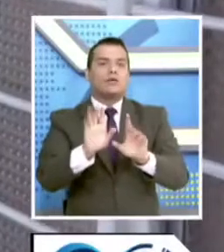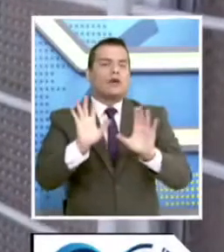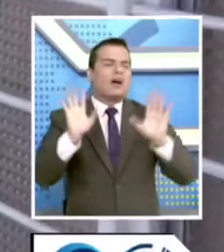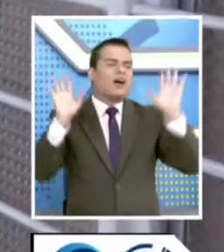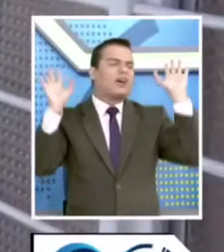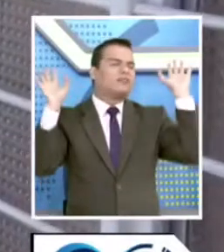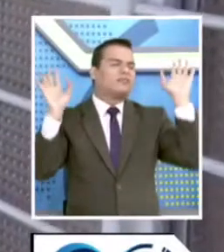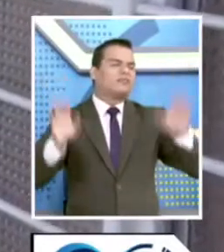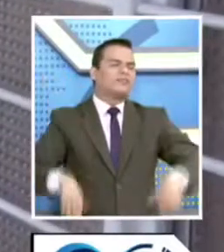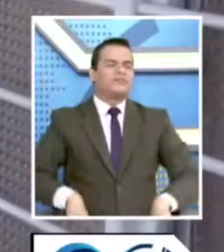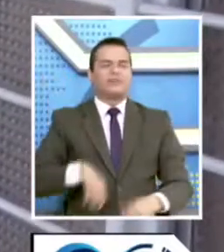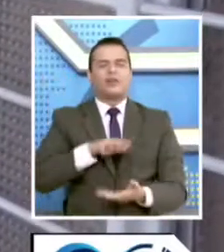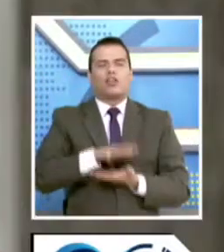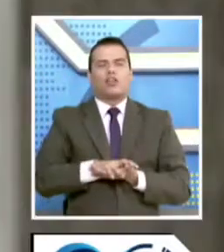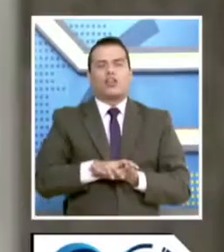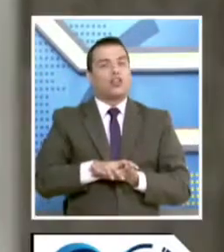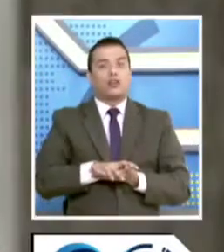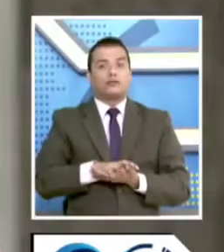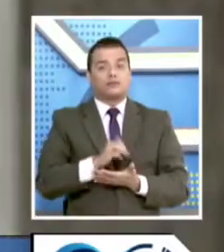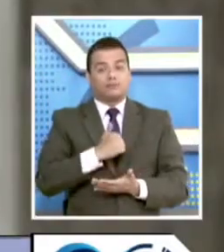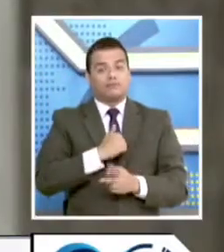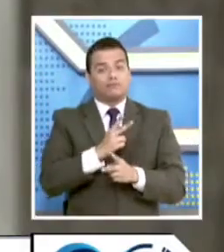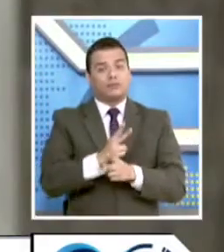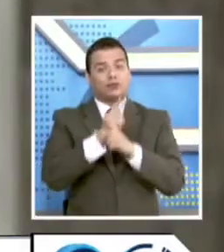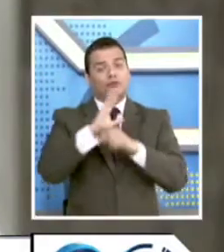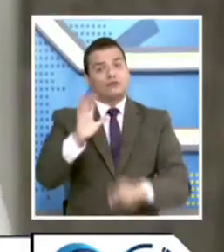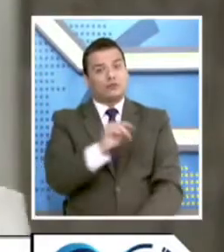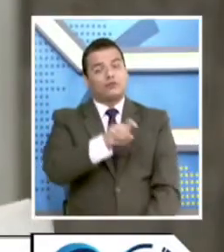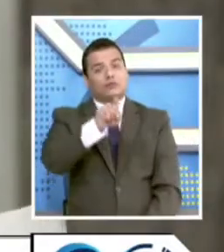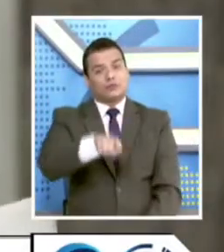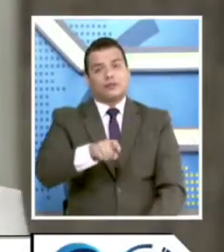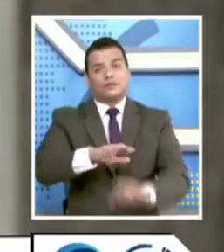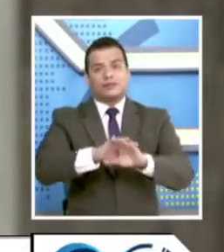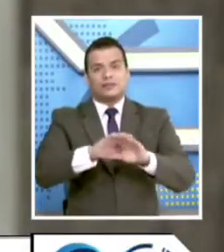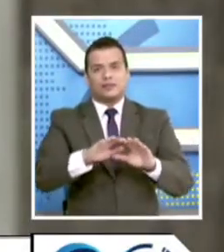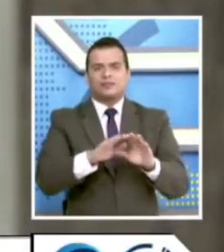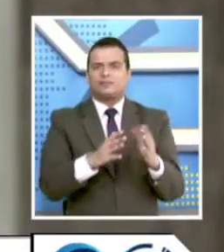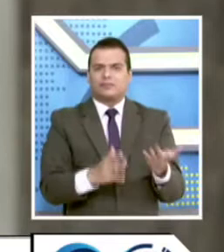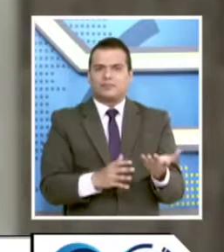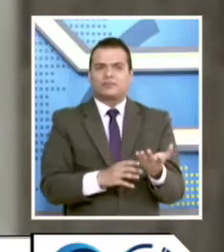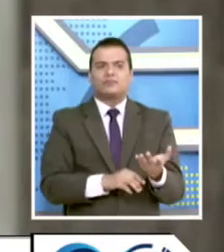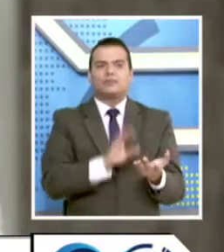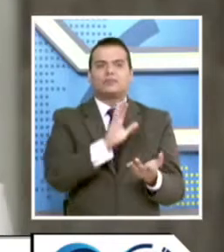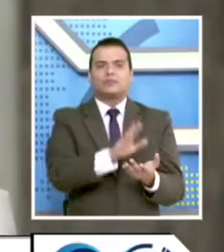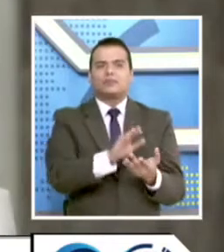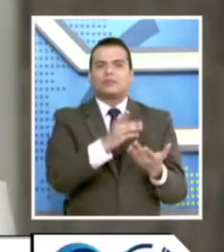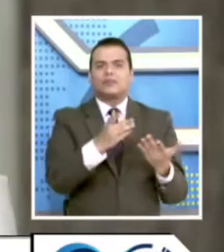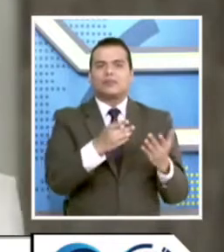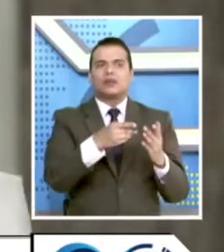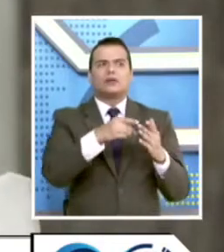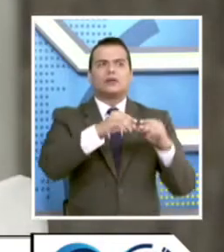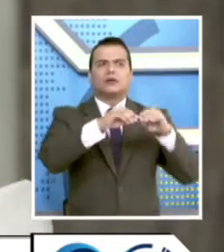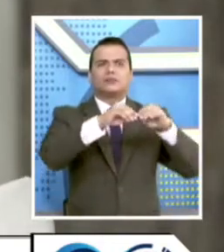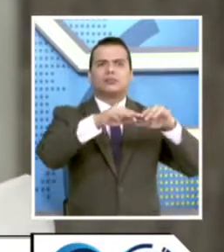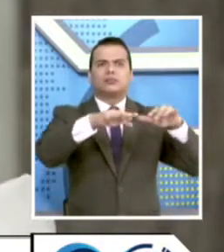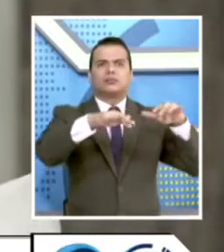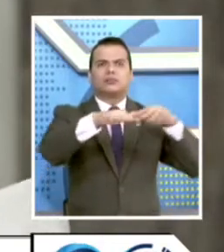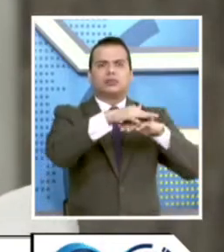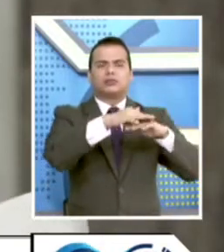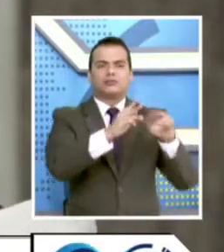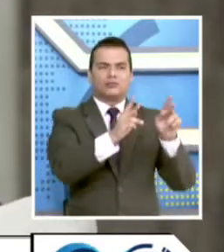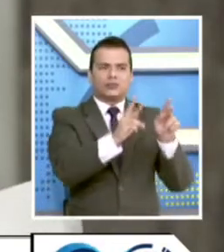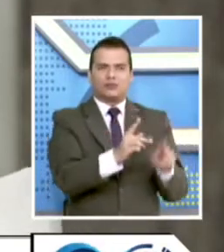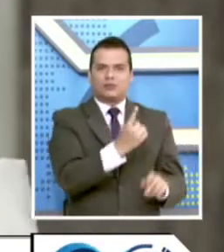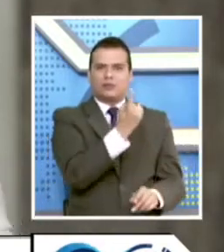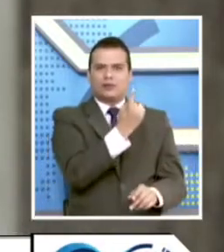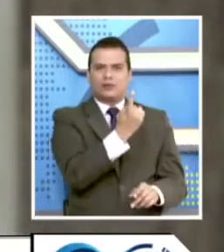en las medidas de protección. Tenemos hoy un RT, que eso es un número de reproducción, es decir, desde una persona